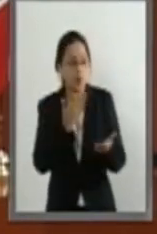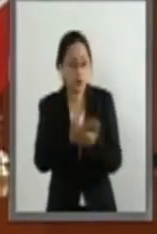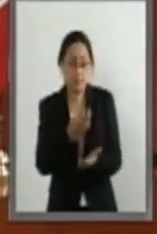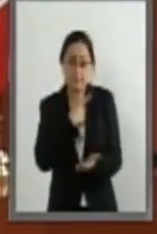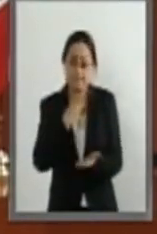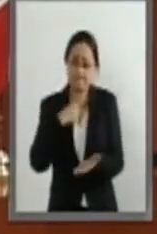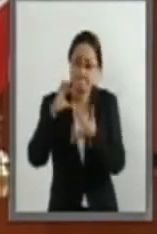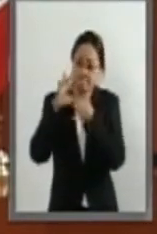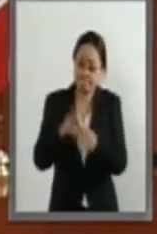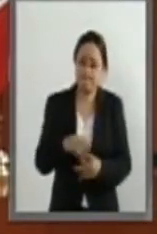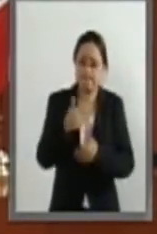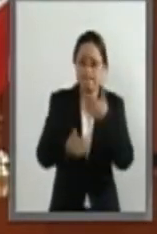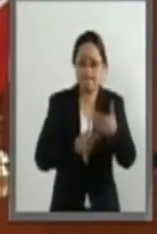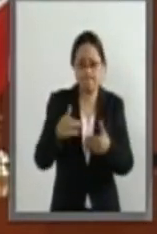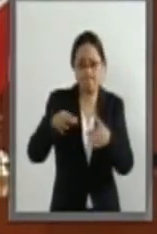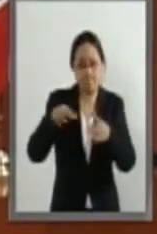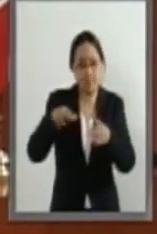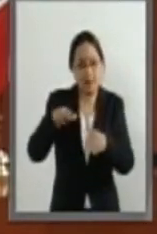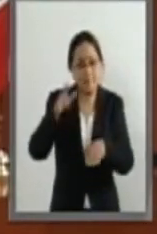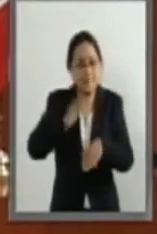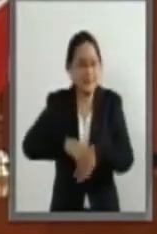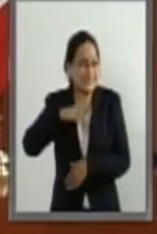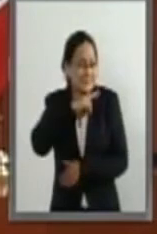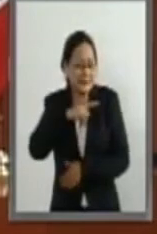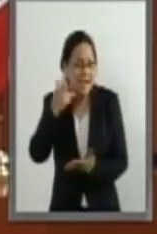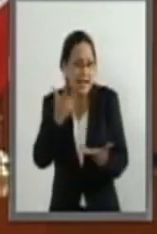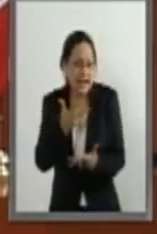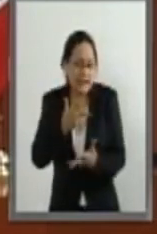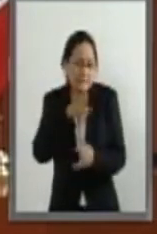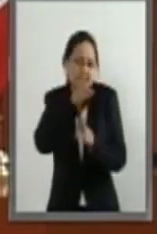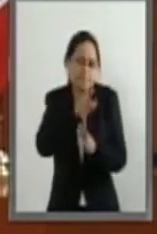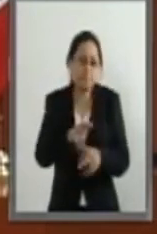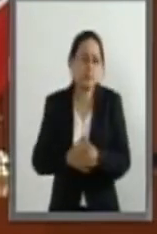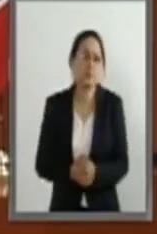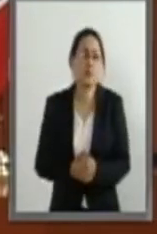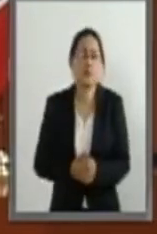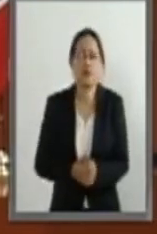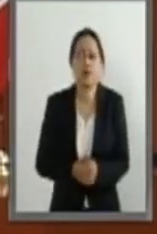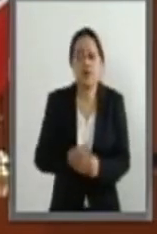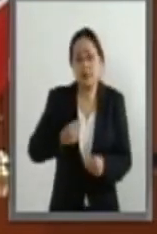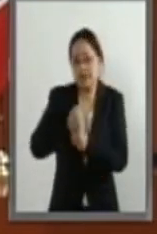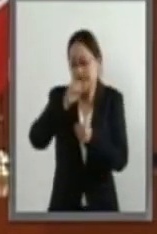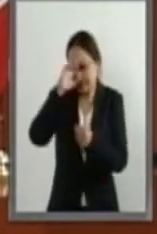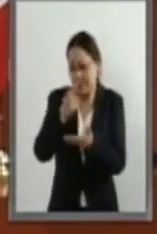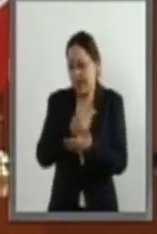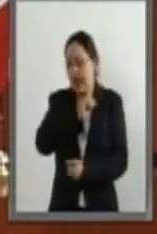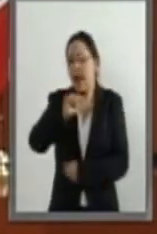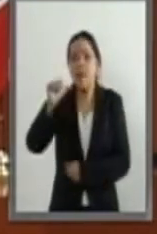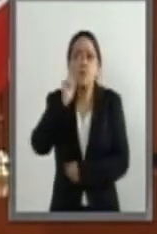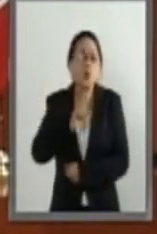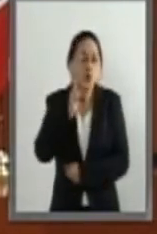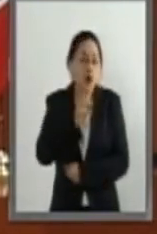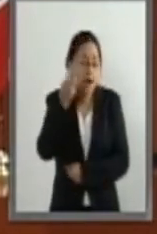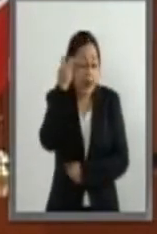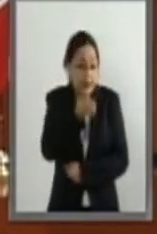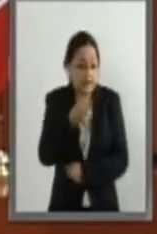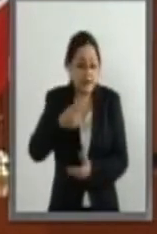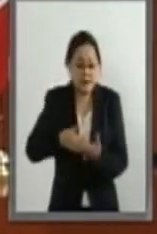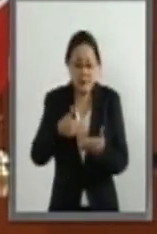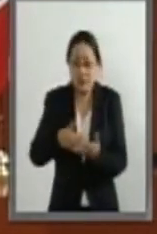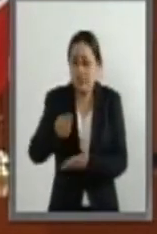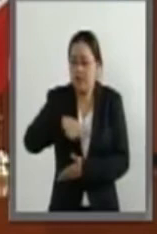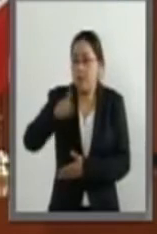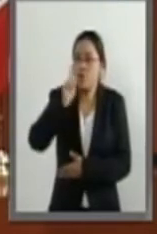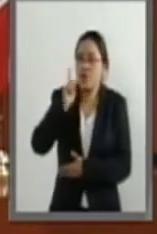sean procesadas en un tiempo perentorio. Consideramos que la violencia contra la mujer ha llegado a un punto intolerable para el